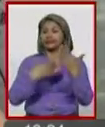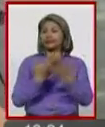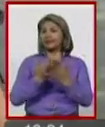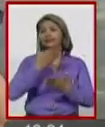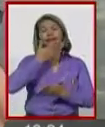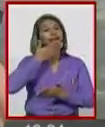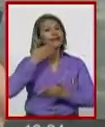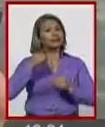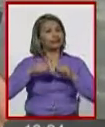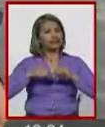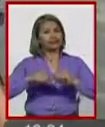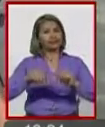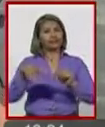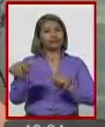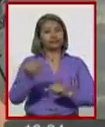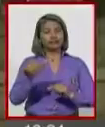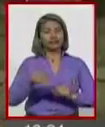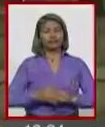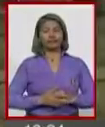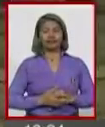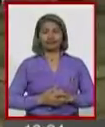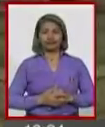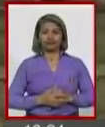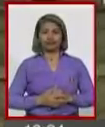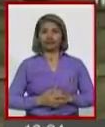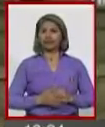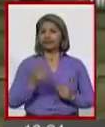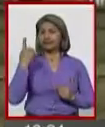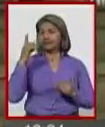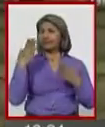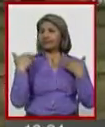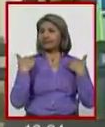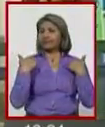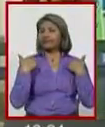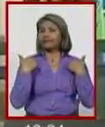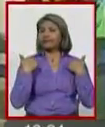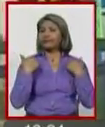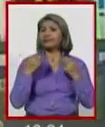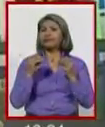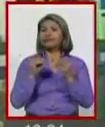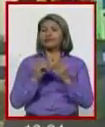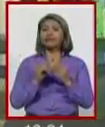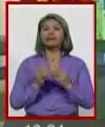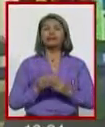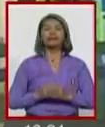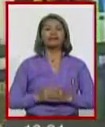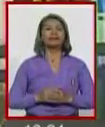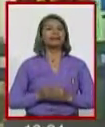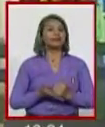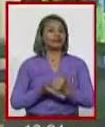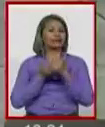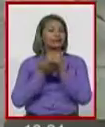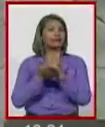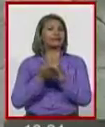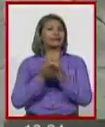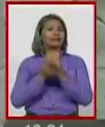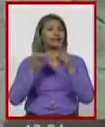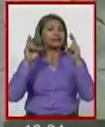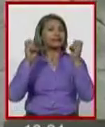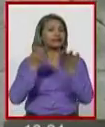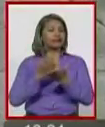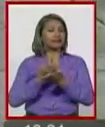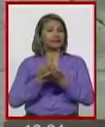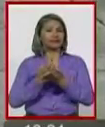todos es mejor mantener, ¿no? O sea, para tener un poco más de ayuda con el tema